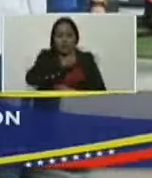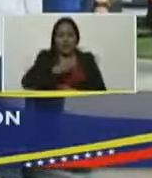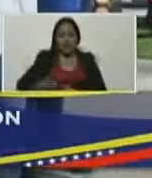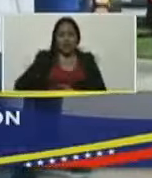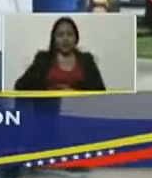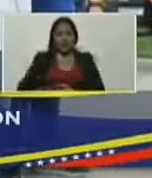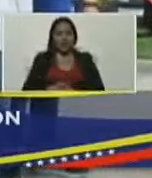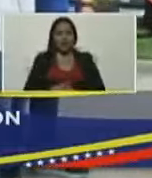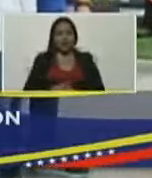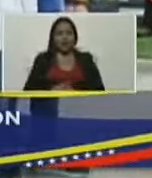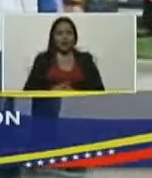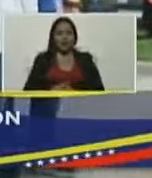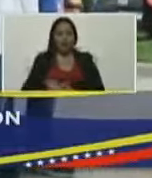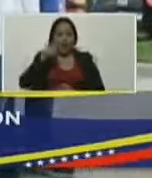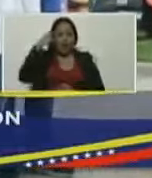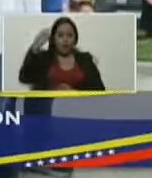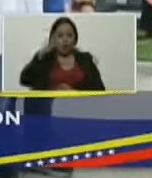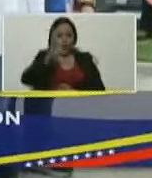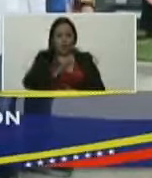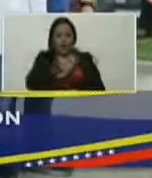presidente. Dios lo bendiga.